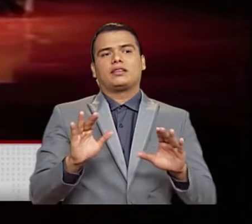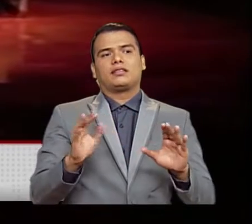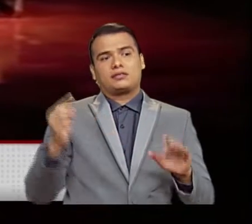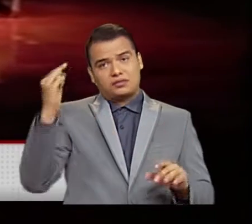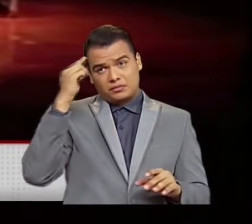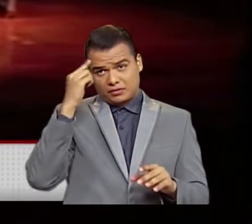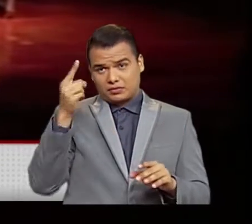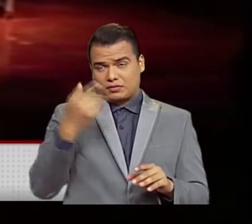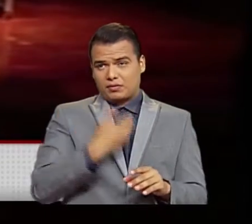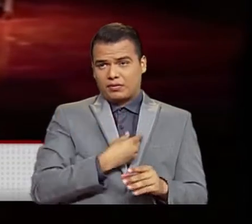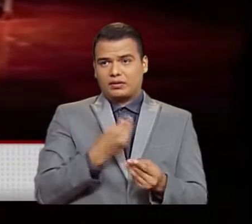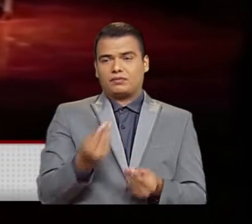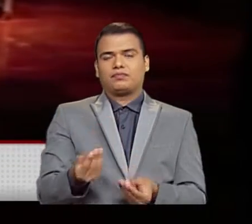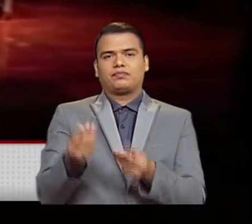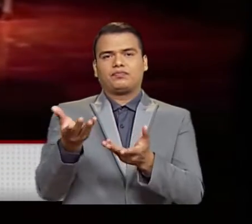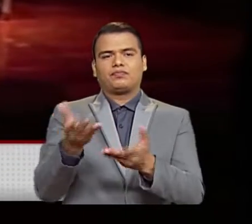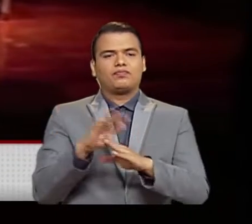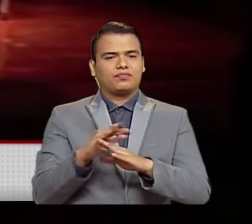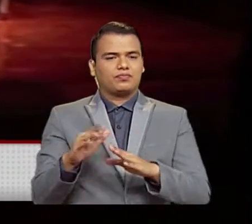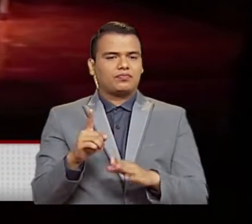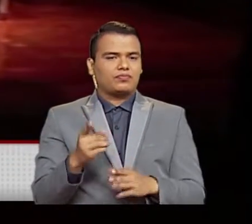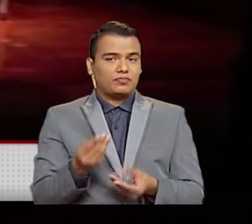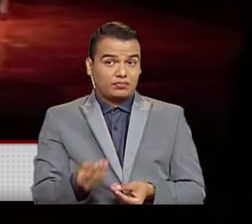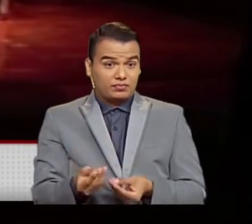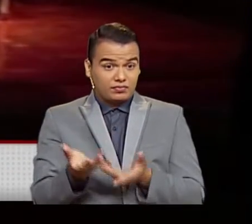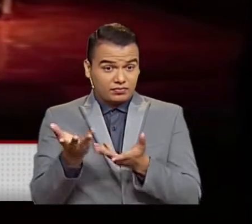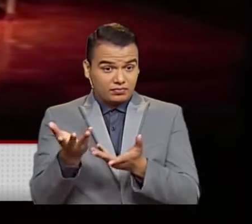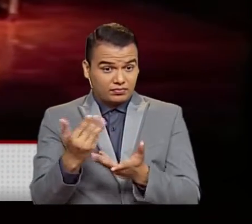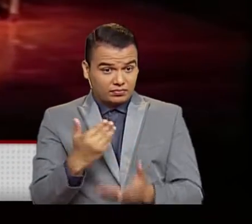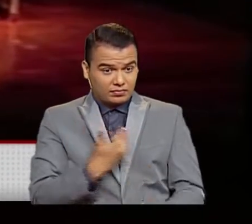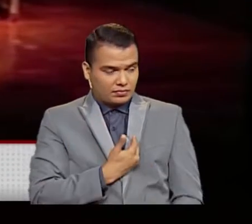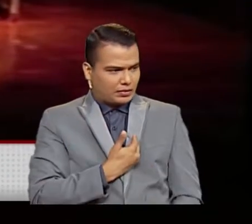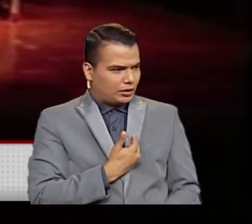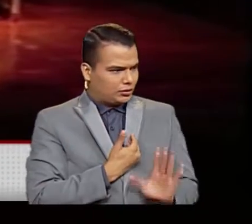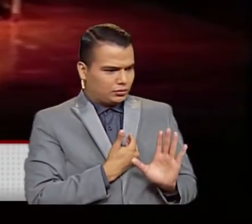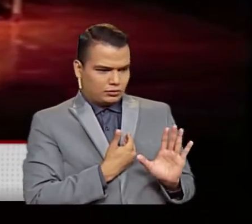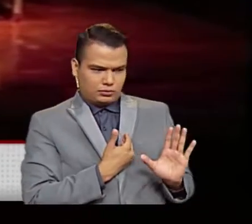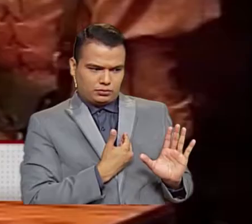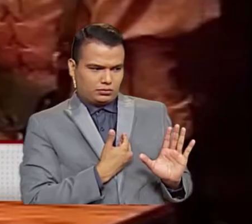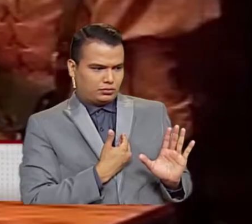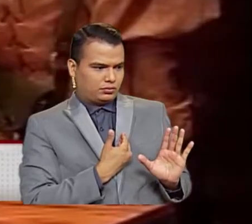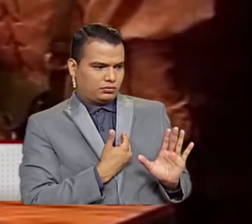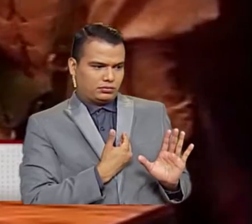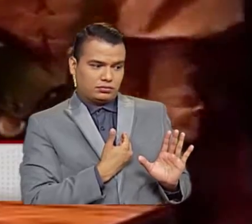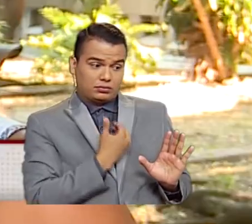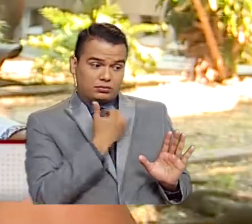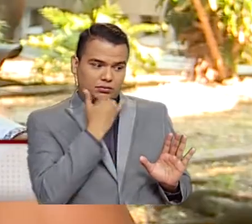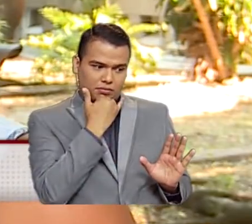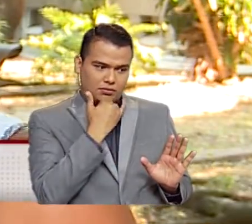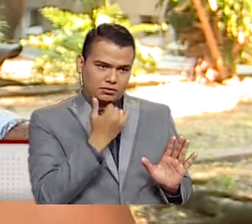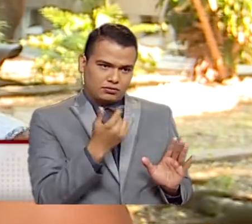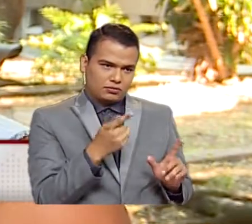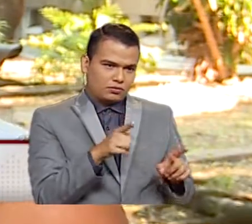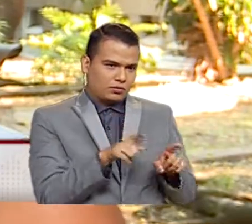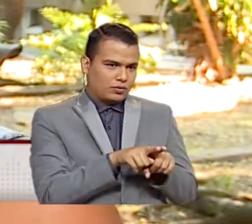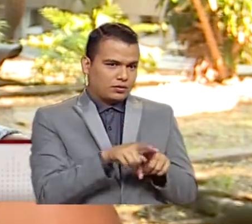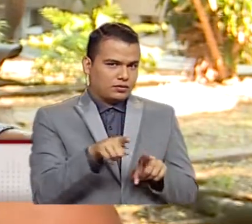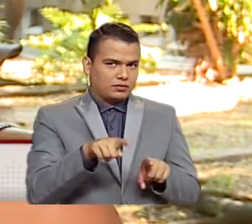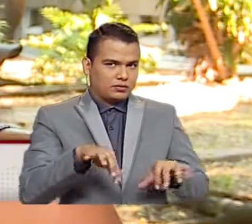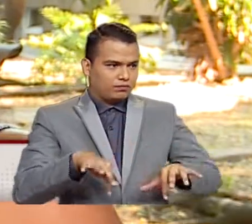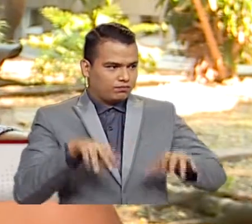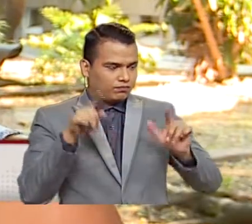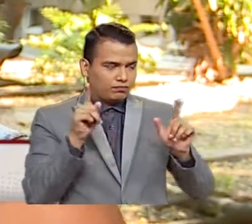le lleva este anillo a su mamá, pero resulta y se encuentra con que su mamá le dice que no, que pues esto no se debe hacer porque prácticamente es como si se robara el